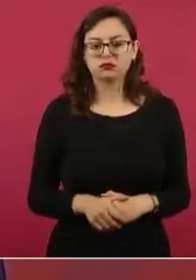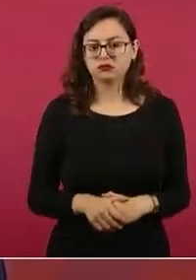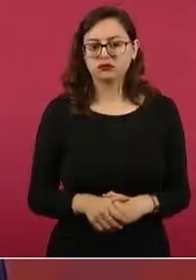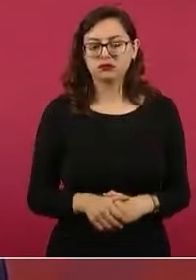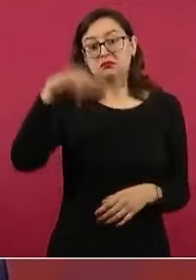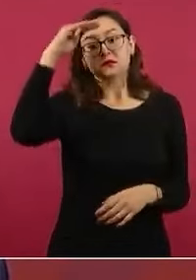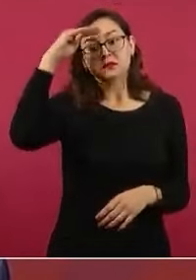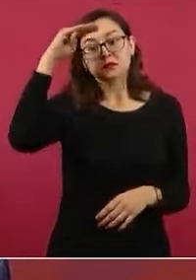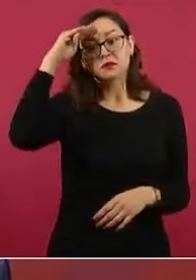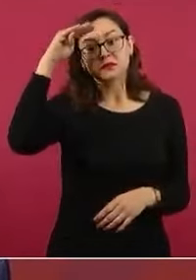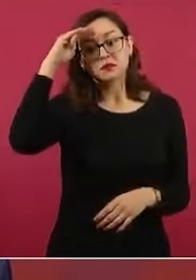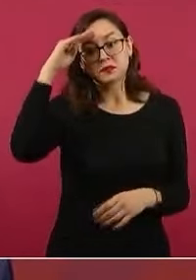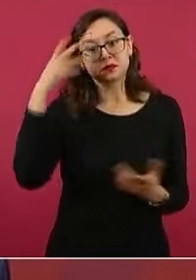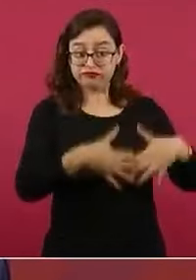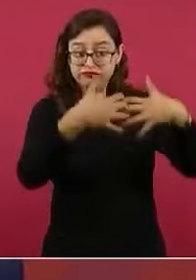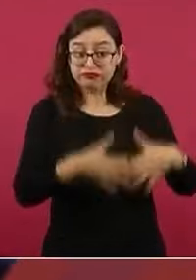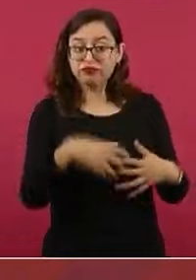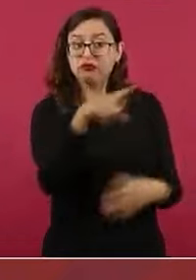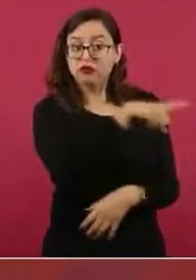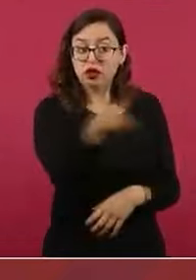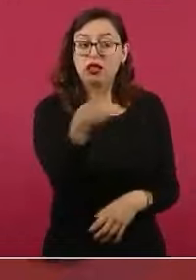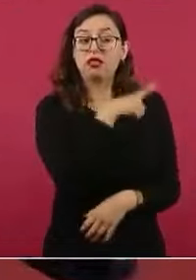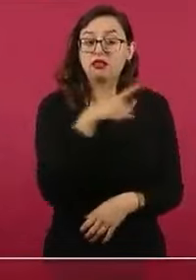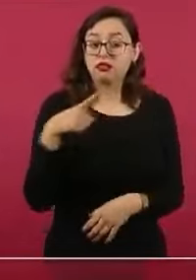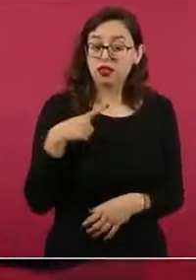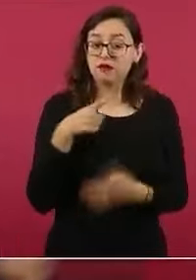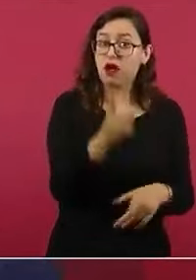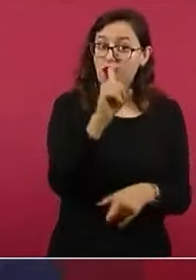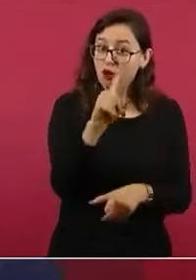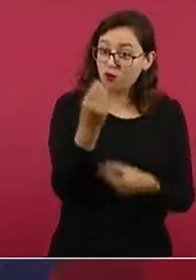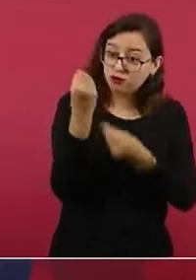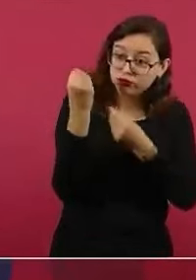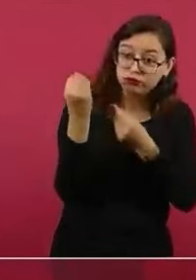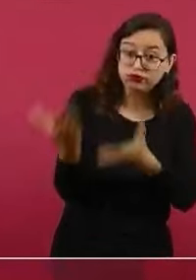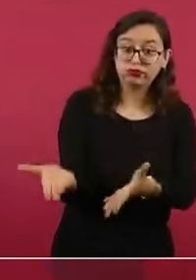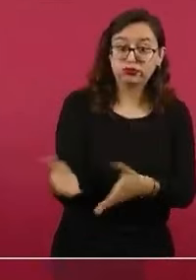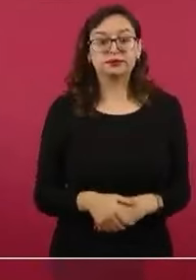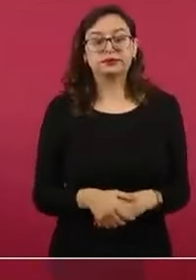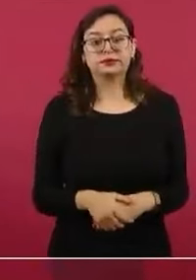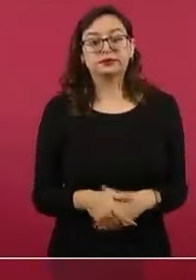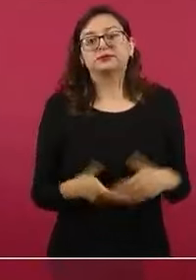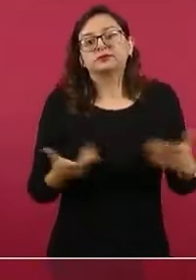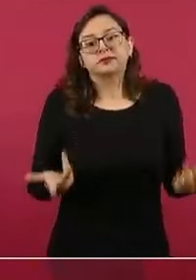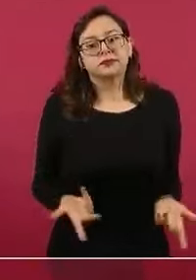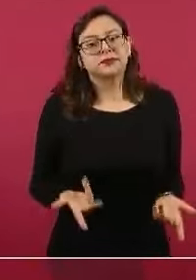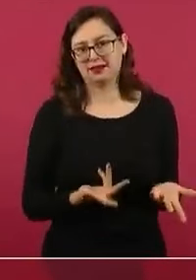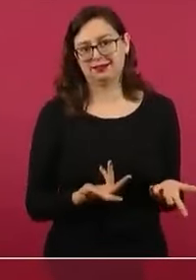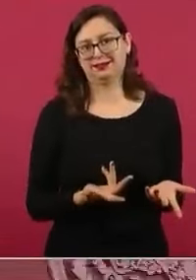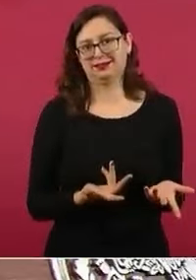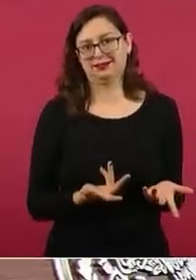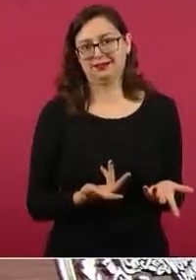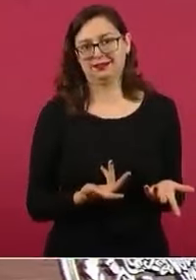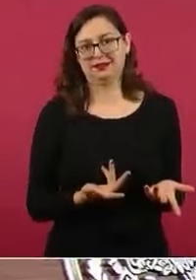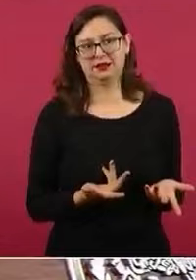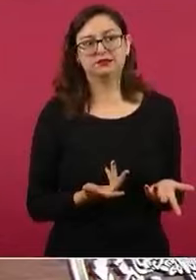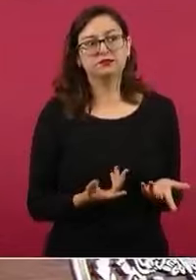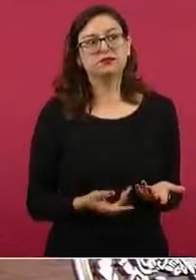que los empresarios ayuden. Nada más que hay que hacerles un planteamiento. Hay que decirles, se trata de esto y te